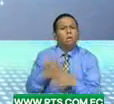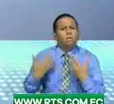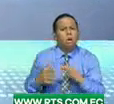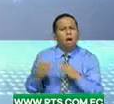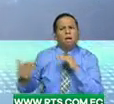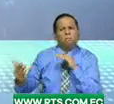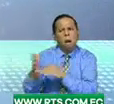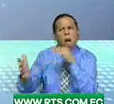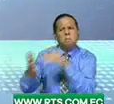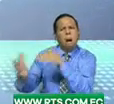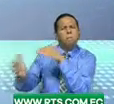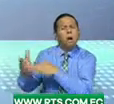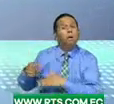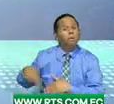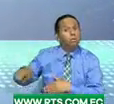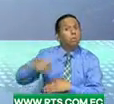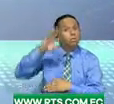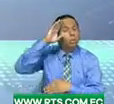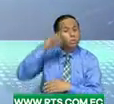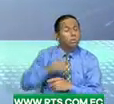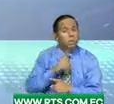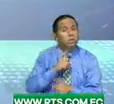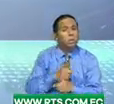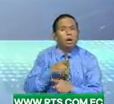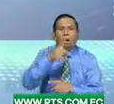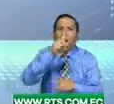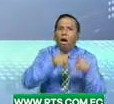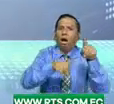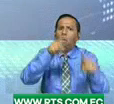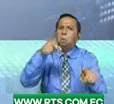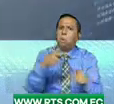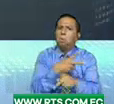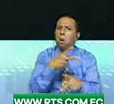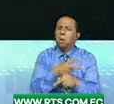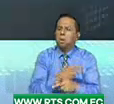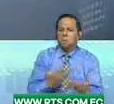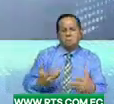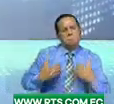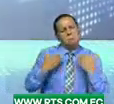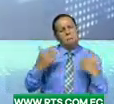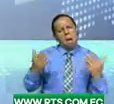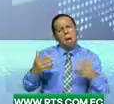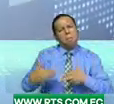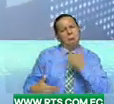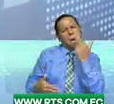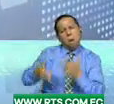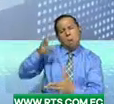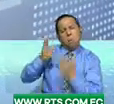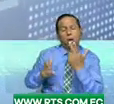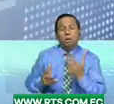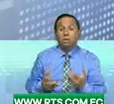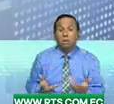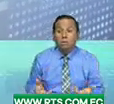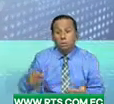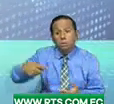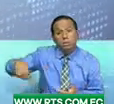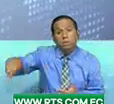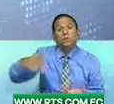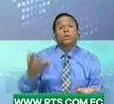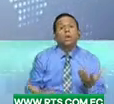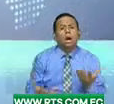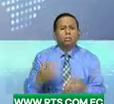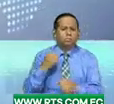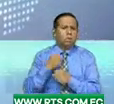algunos ataques por parte de estos delincuentes que no dudan ni un segundo en dispararles, pese a que solo la policía solo está